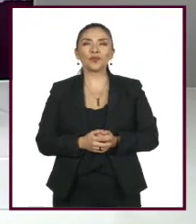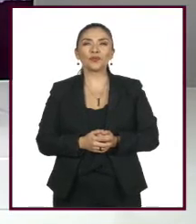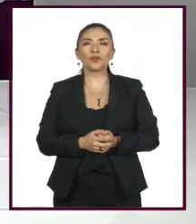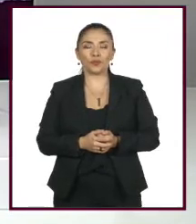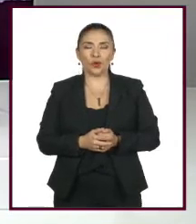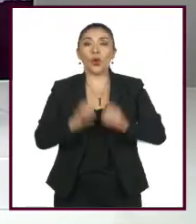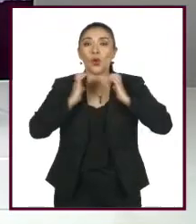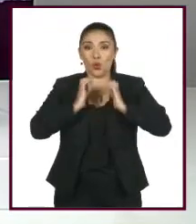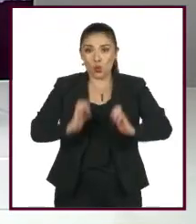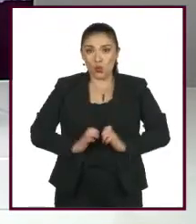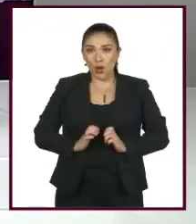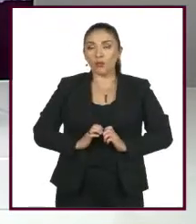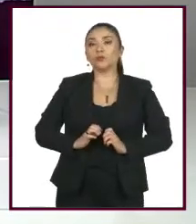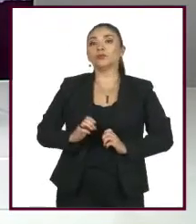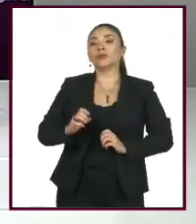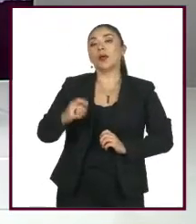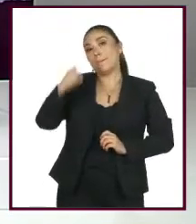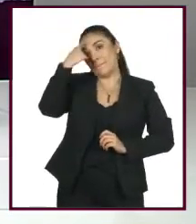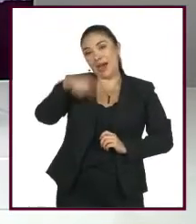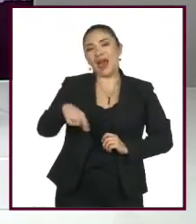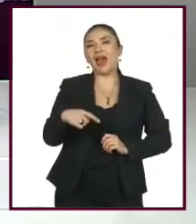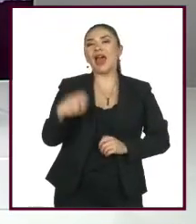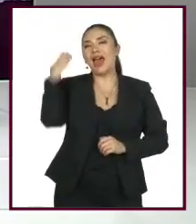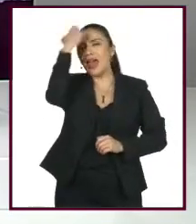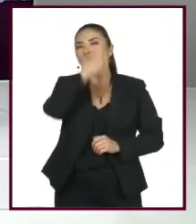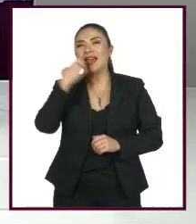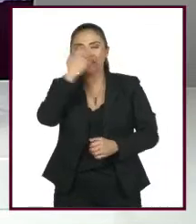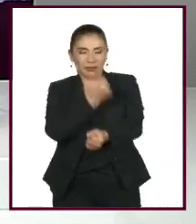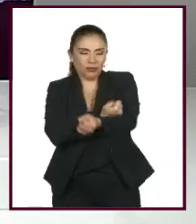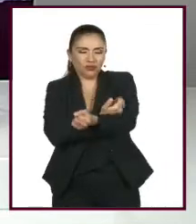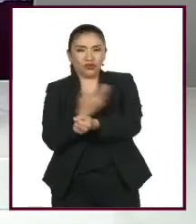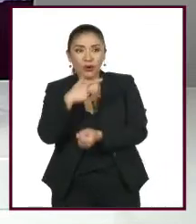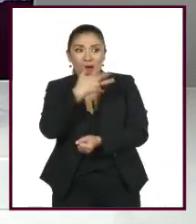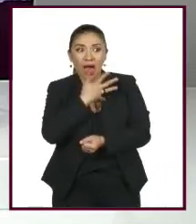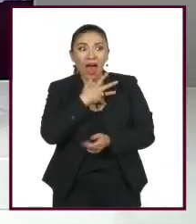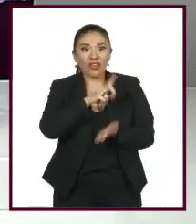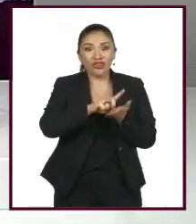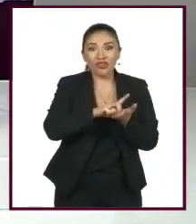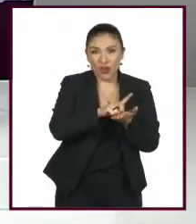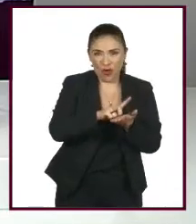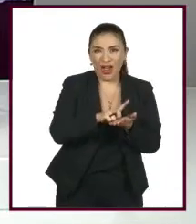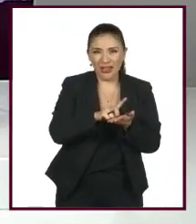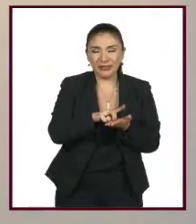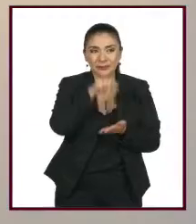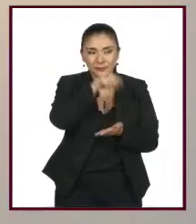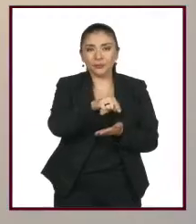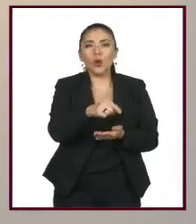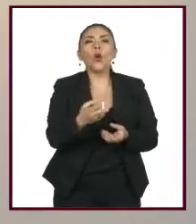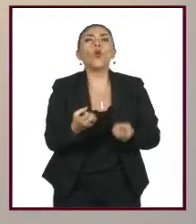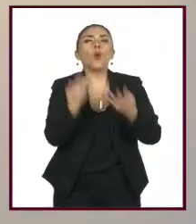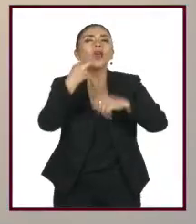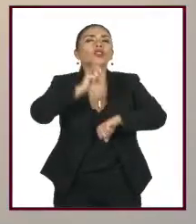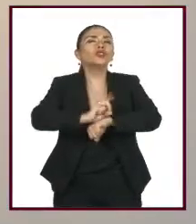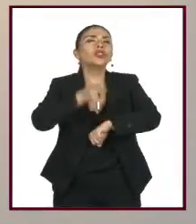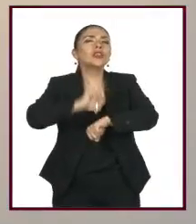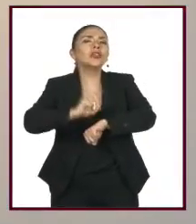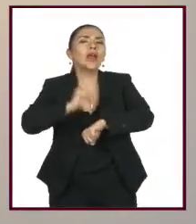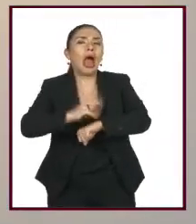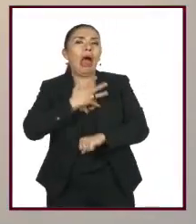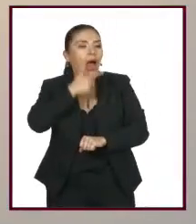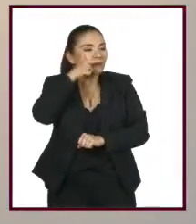en el organismo para efecto del examen toxicológico? Sí, en el examen toxicológico puede